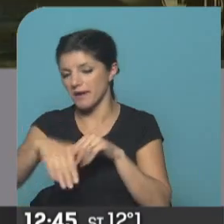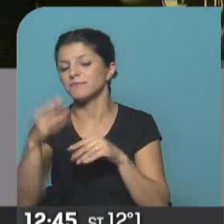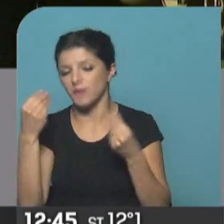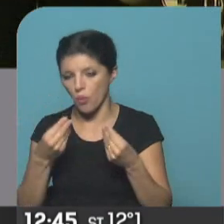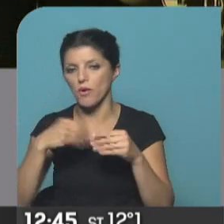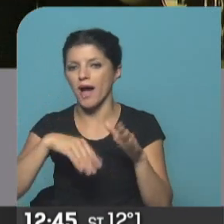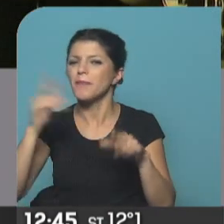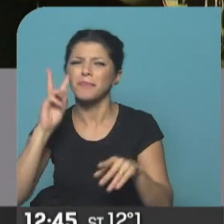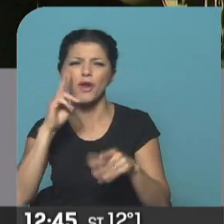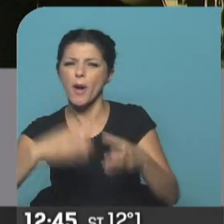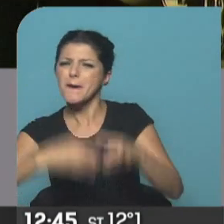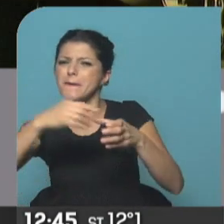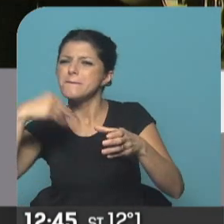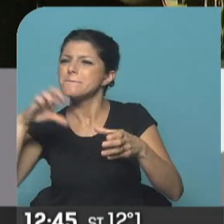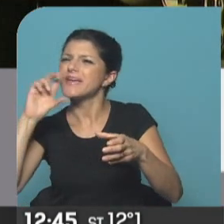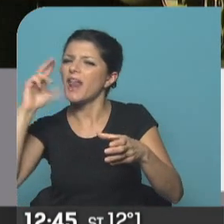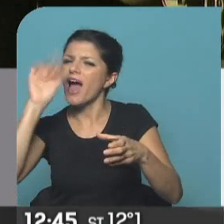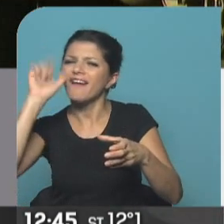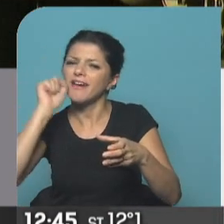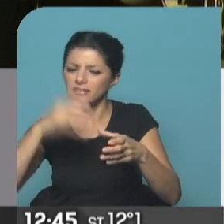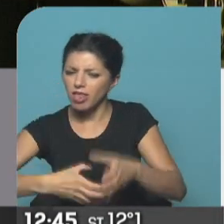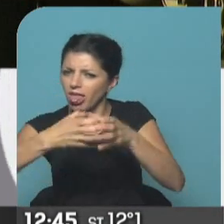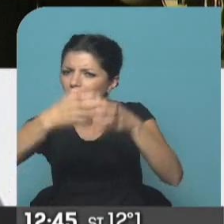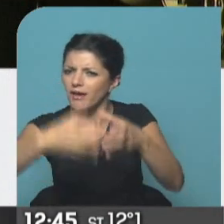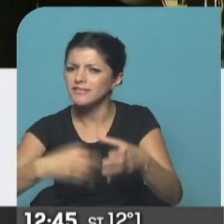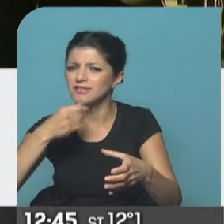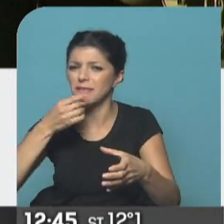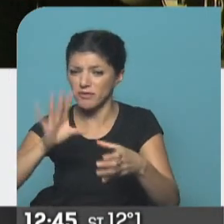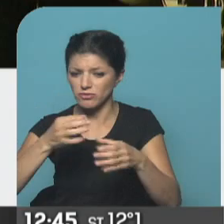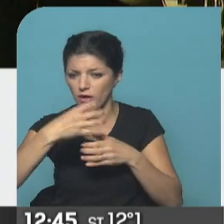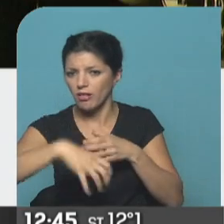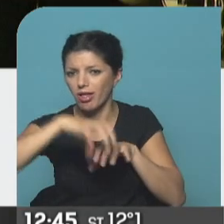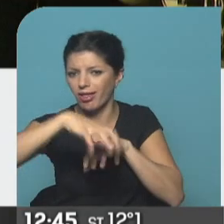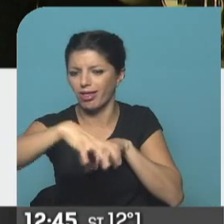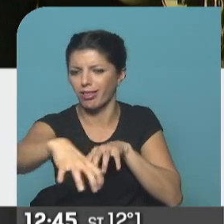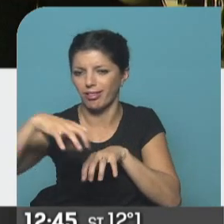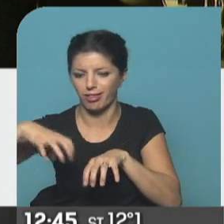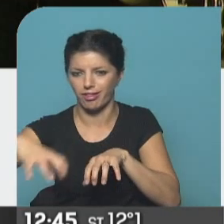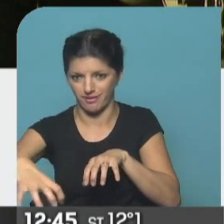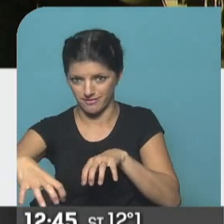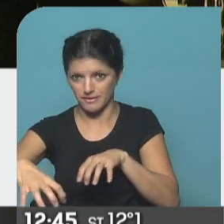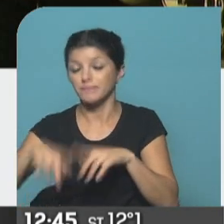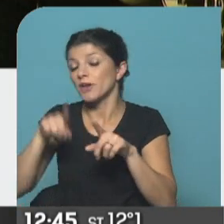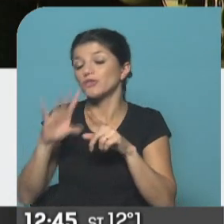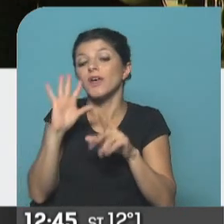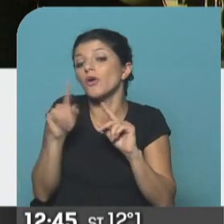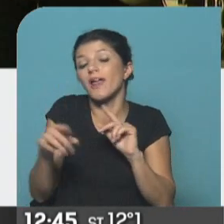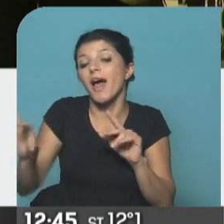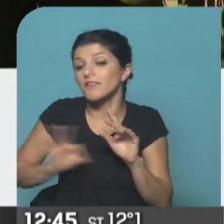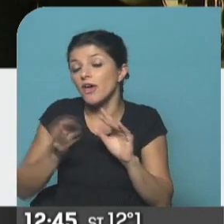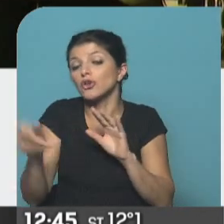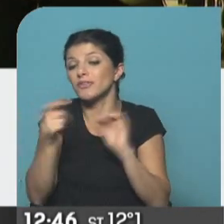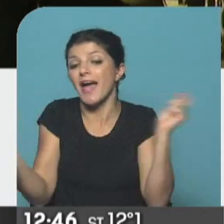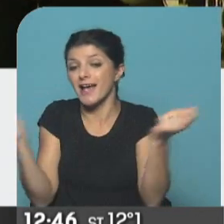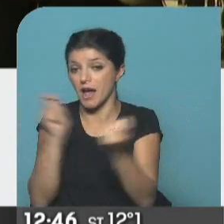las instituciones de la comunidad judía, digamos. Bueno, eso es algo que está empezando a generar una mutación en la vida cotidiana sobre todo de